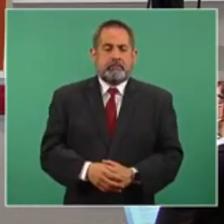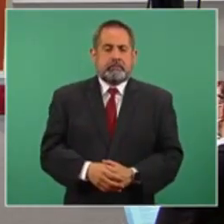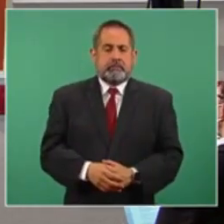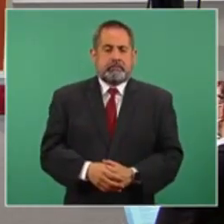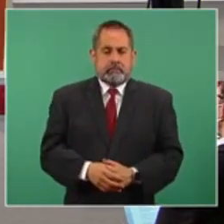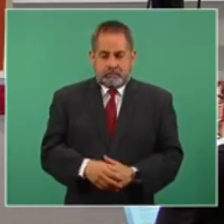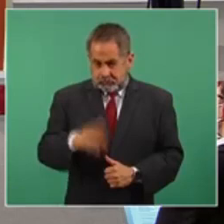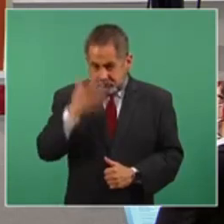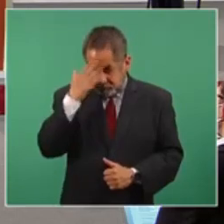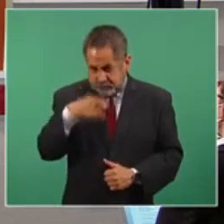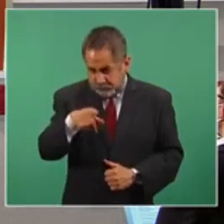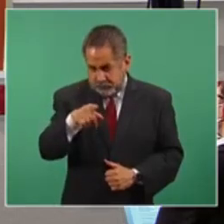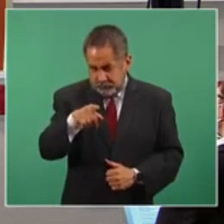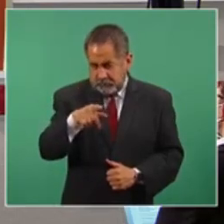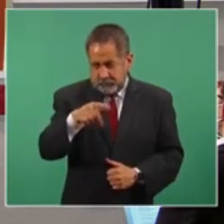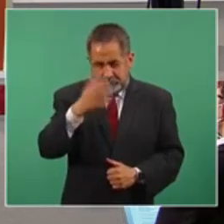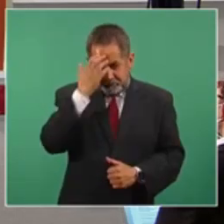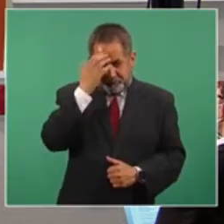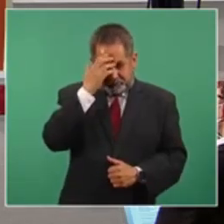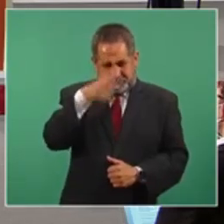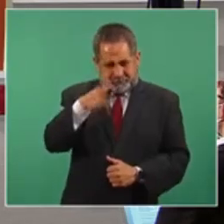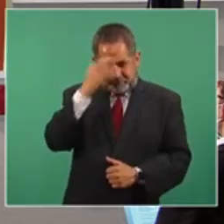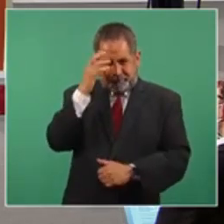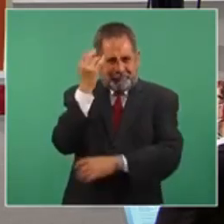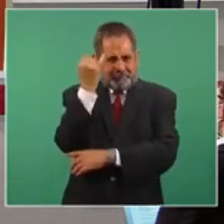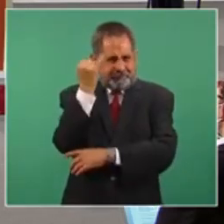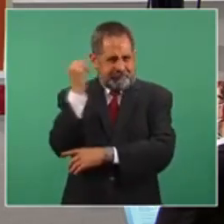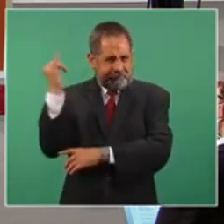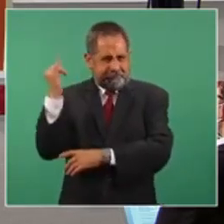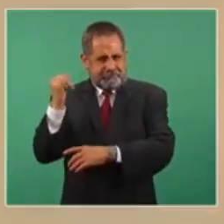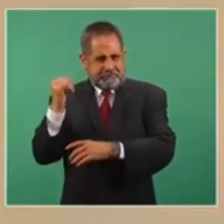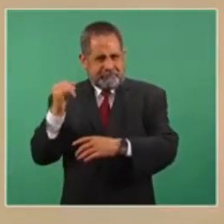Sí sabemos todo lo que sucedió